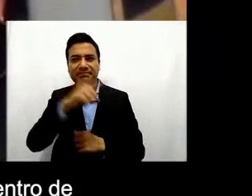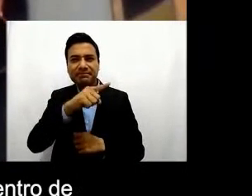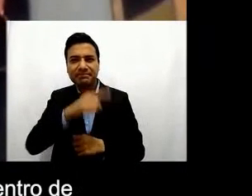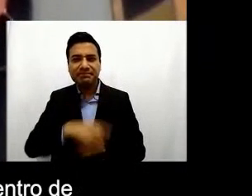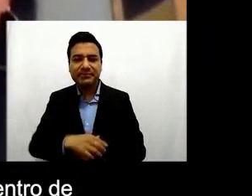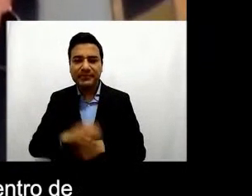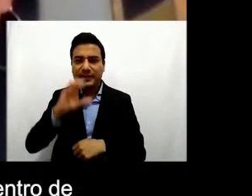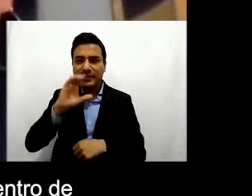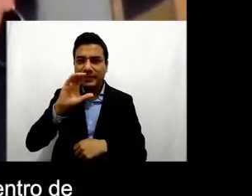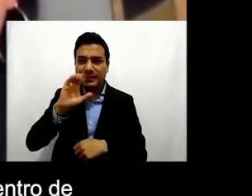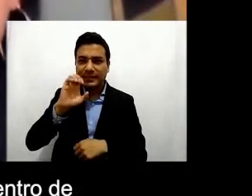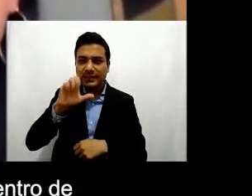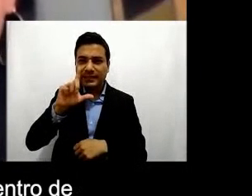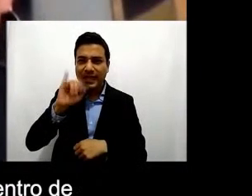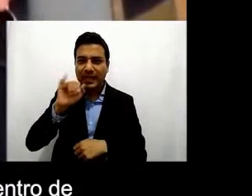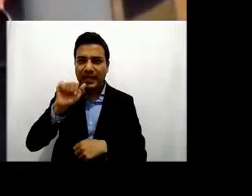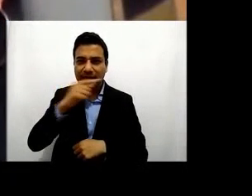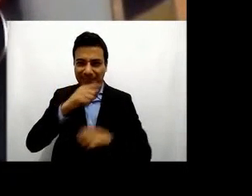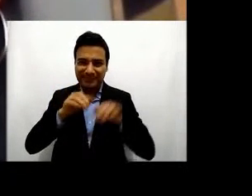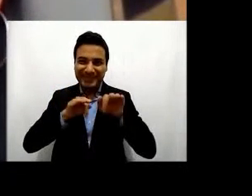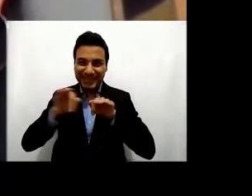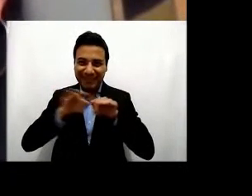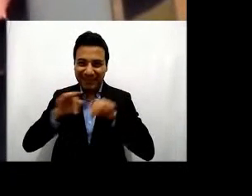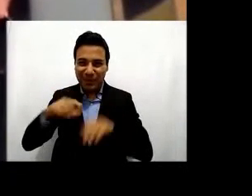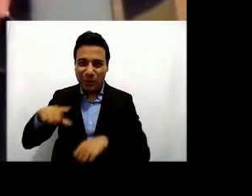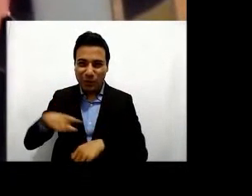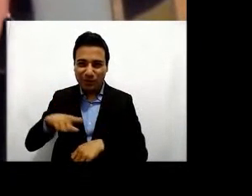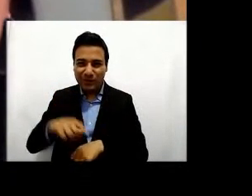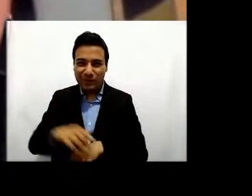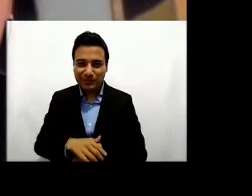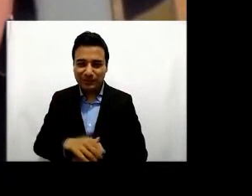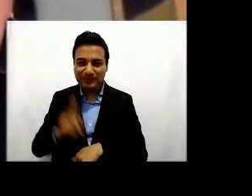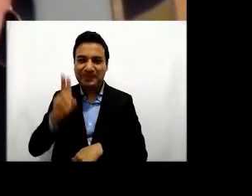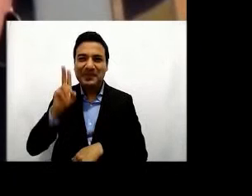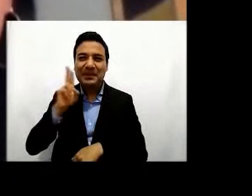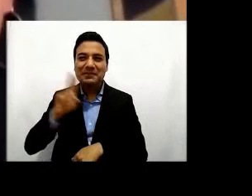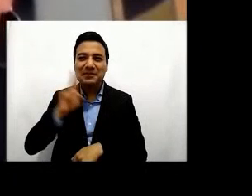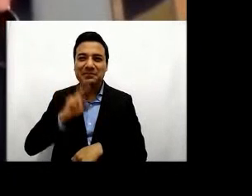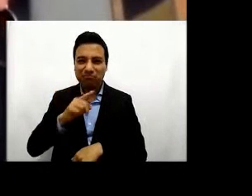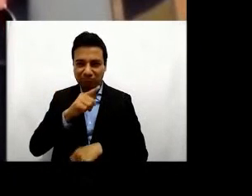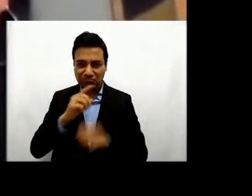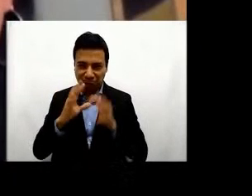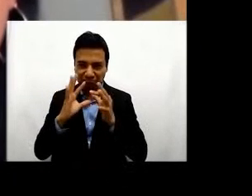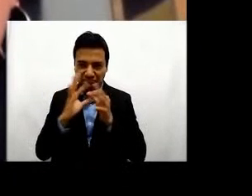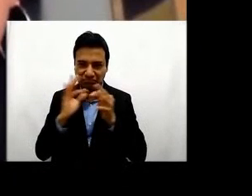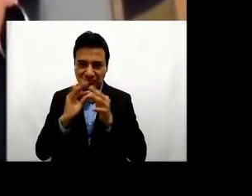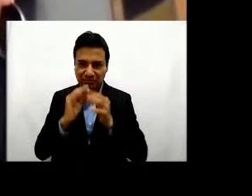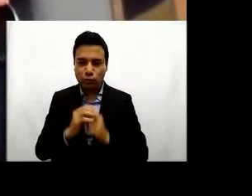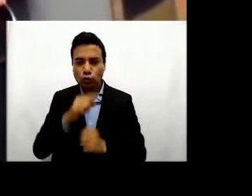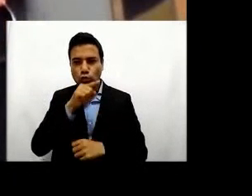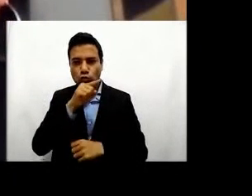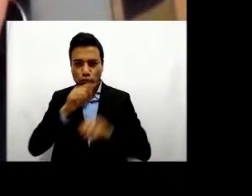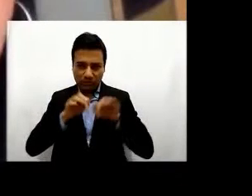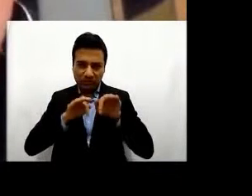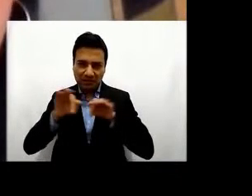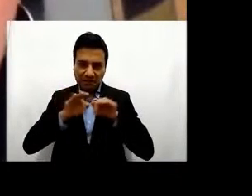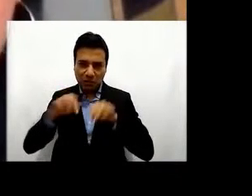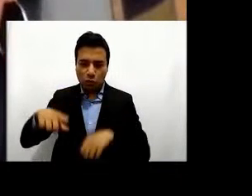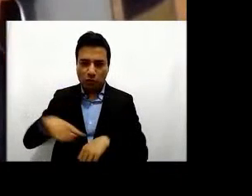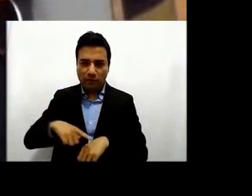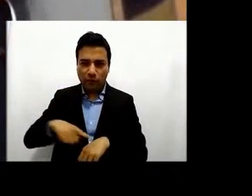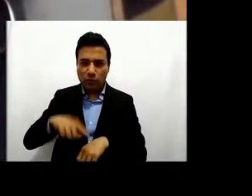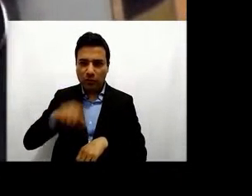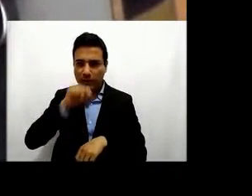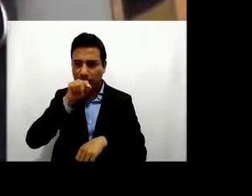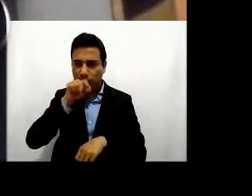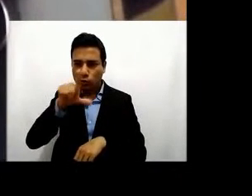de gobierno en estos momentos, para que nos cuentes, Celia, digamos que trabajando desde gobierno, en el gobierno de Jalisco, ¿qué